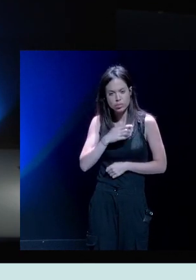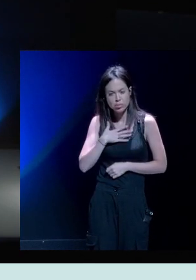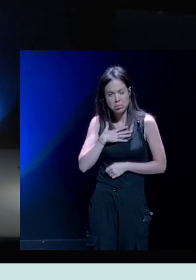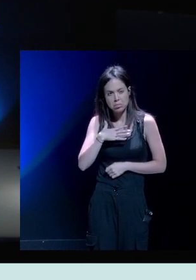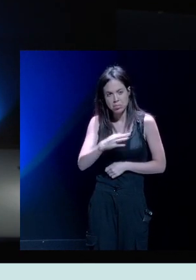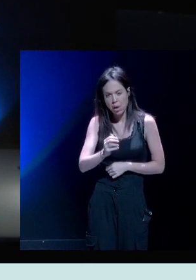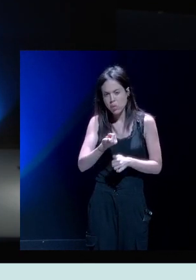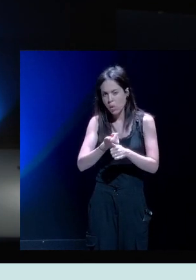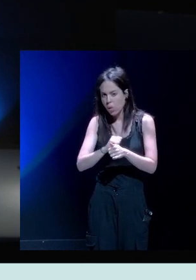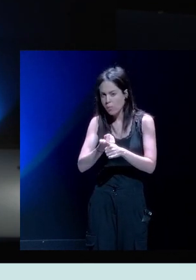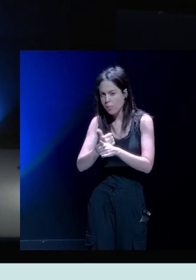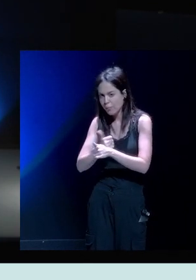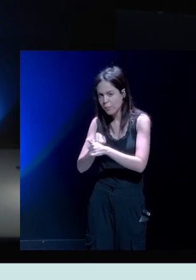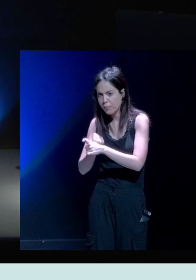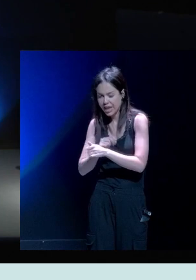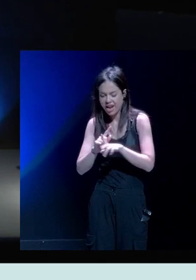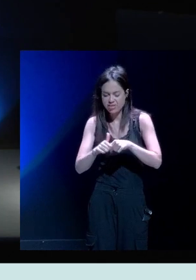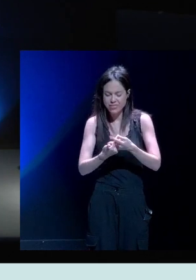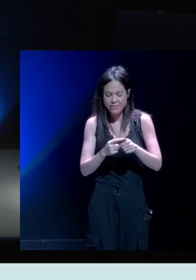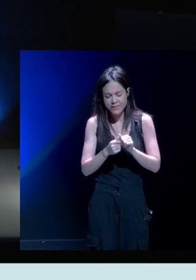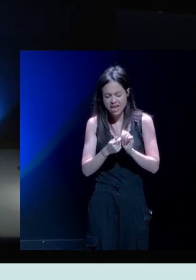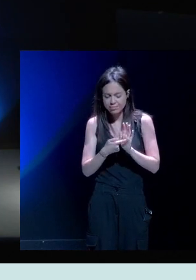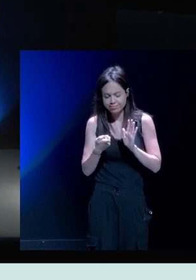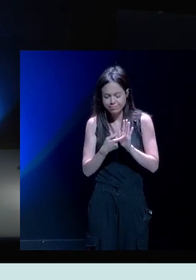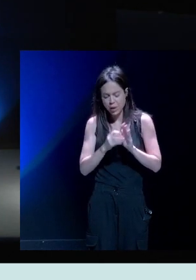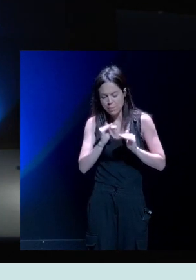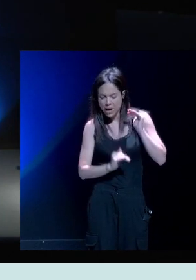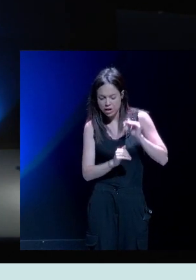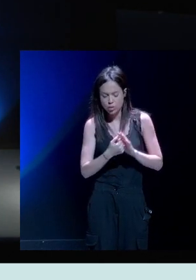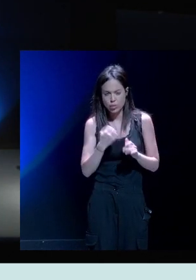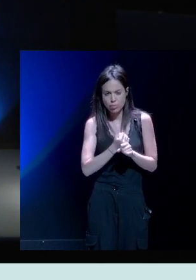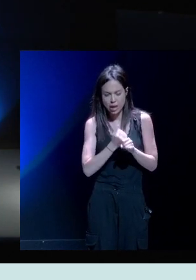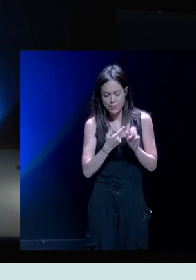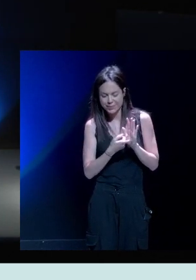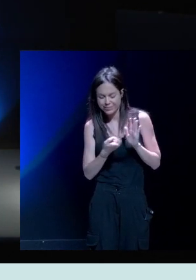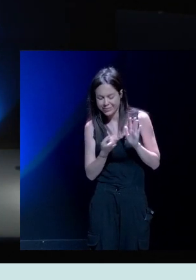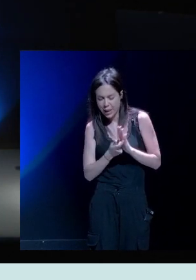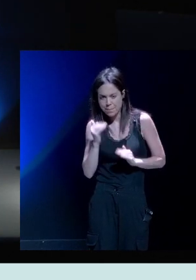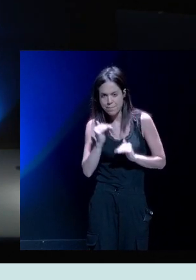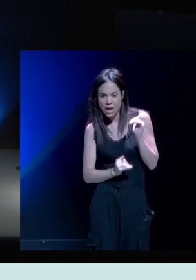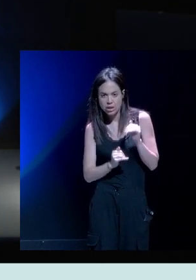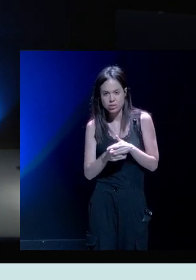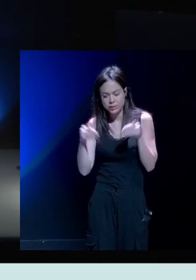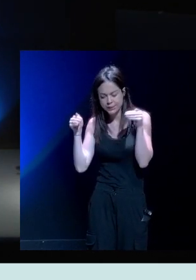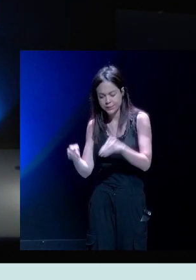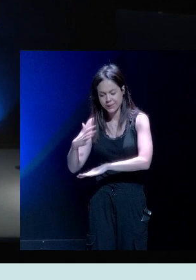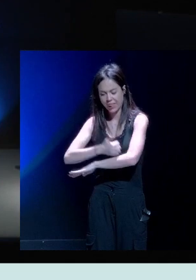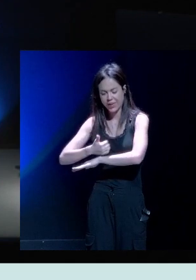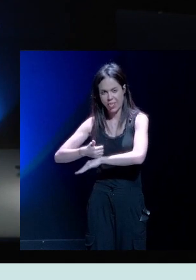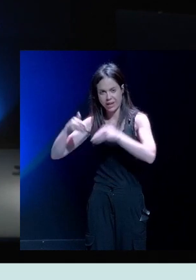formas de vinculación menos basadas en la familia, menos basadas en el empleo, más basadas en la